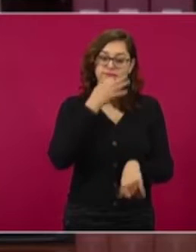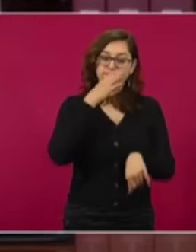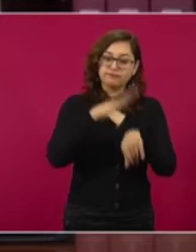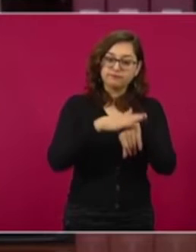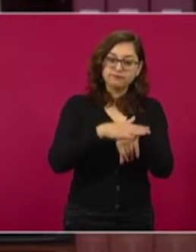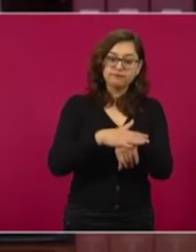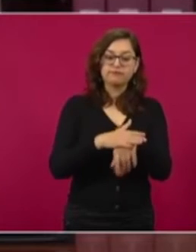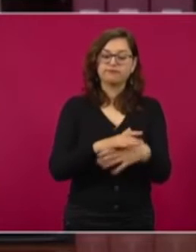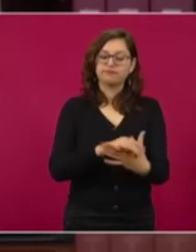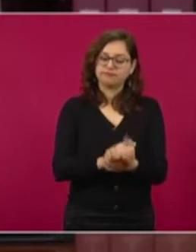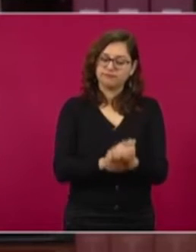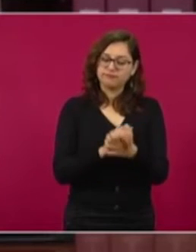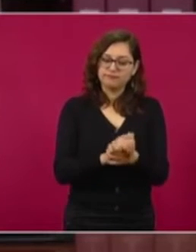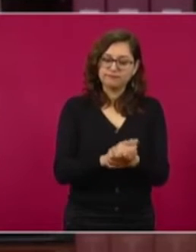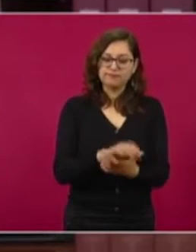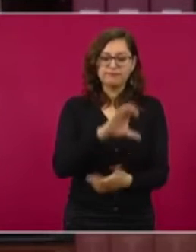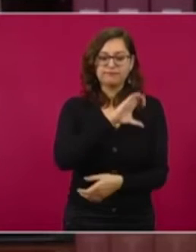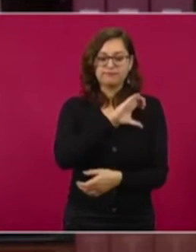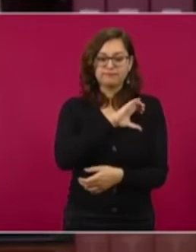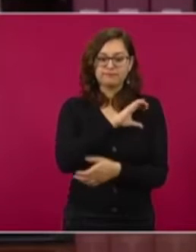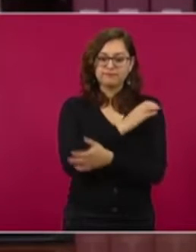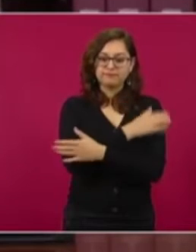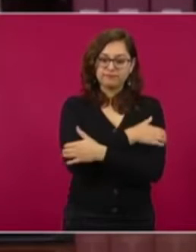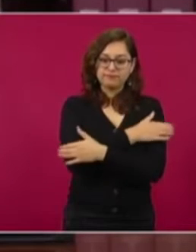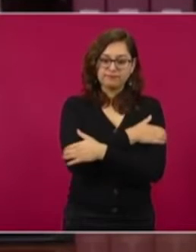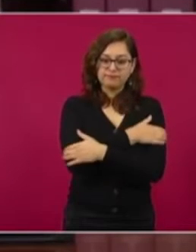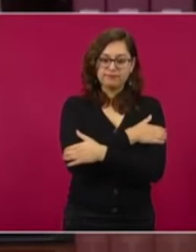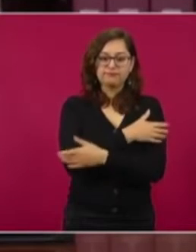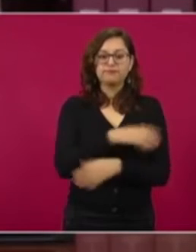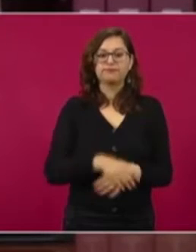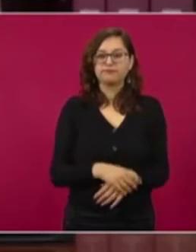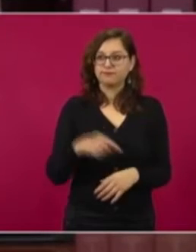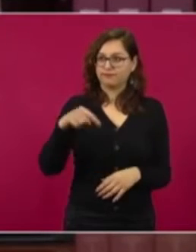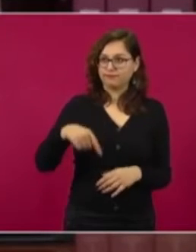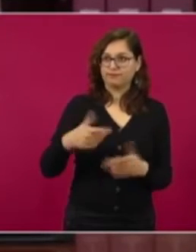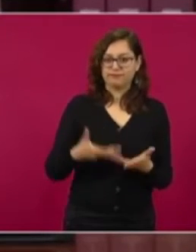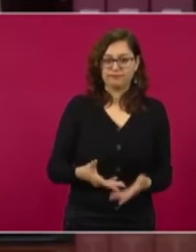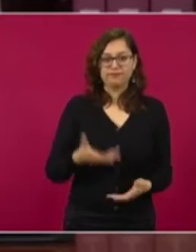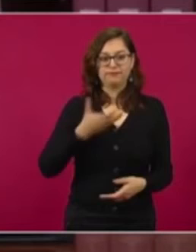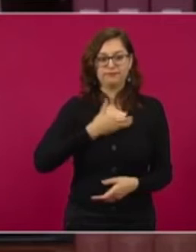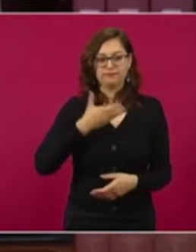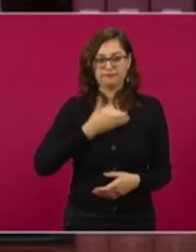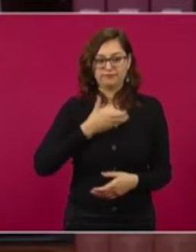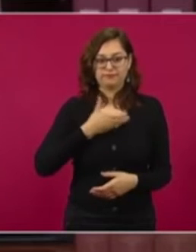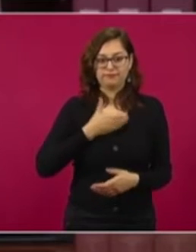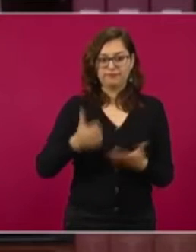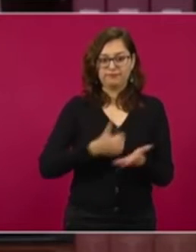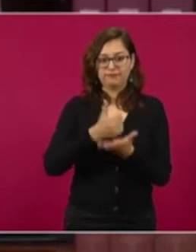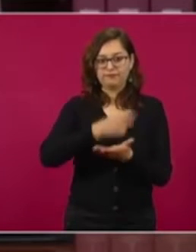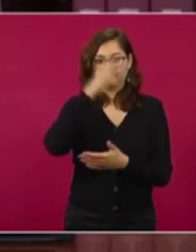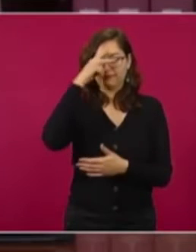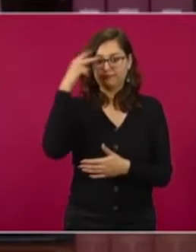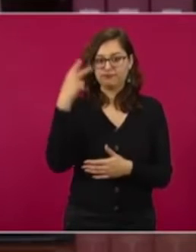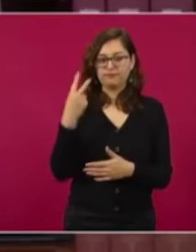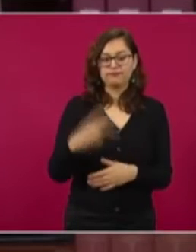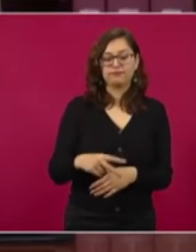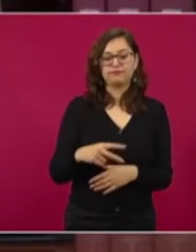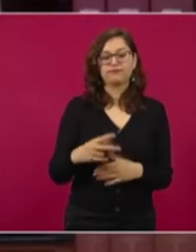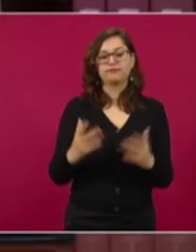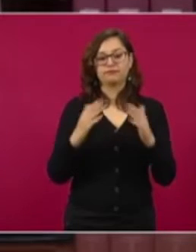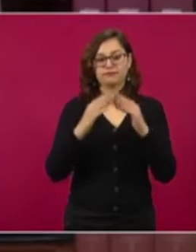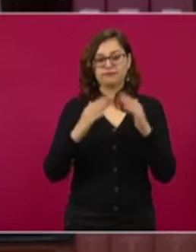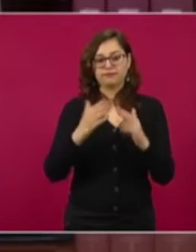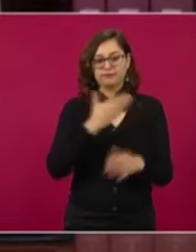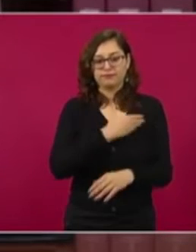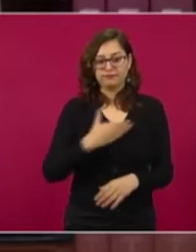saludo muy afectuoso, un abrazo desde Palacio Nacional, en el Zócalo de la Ciudad de